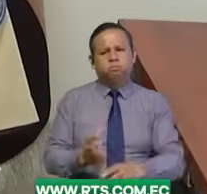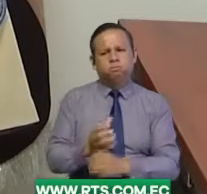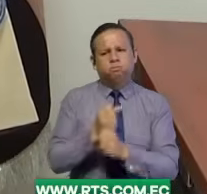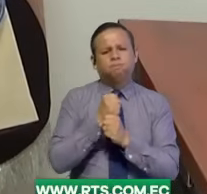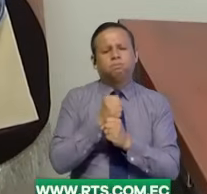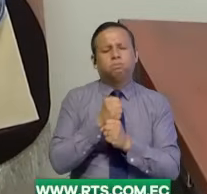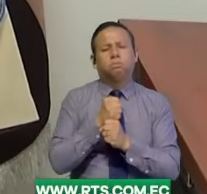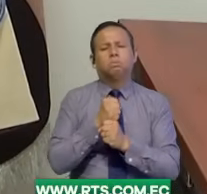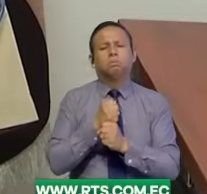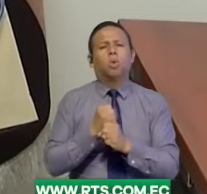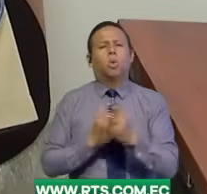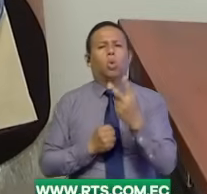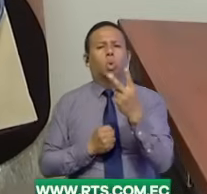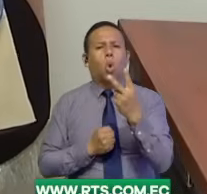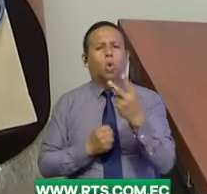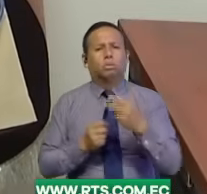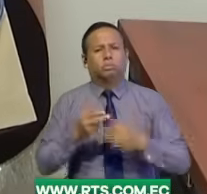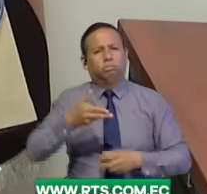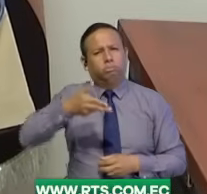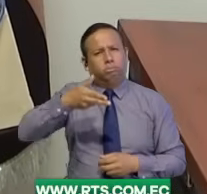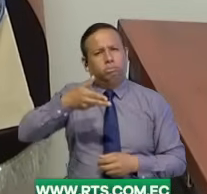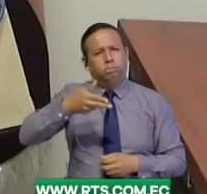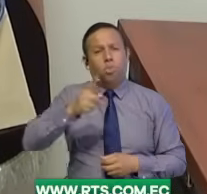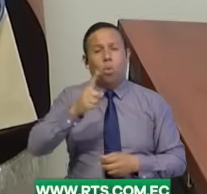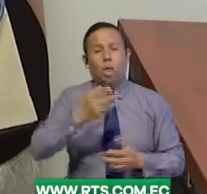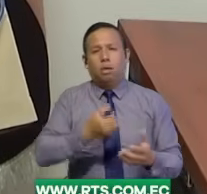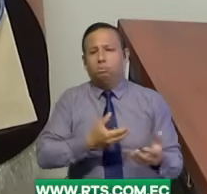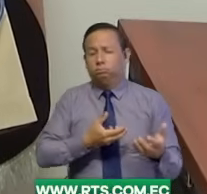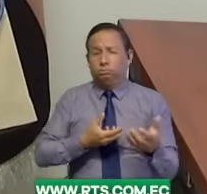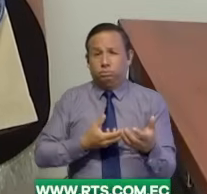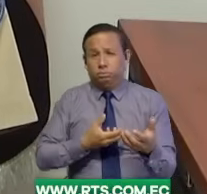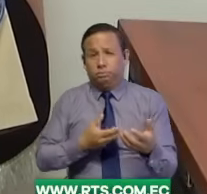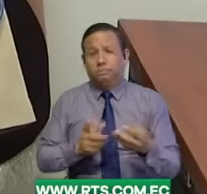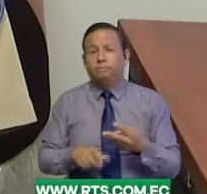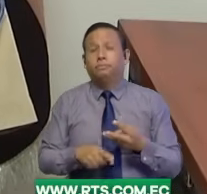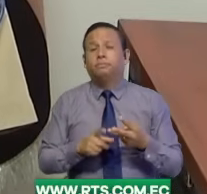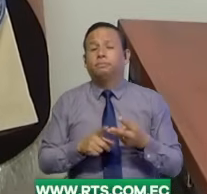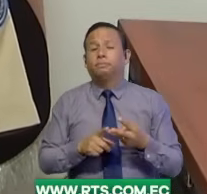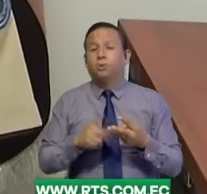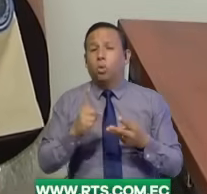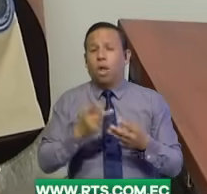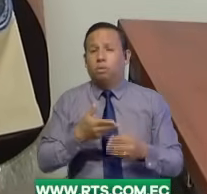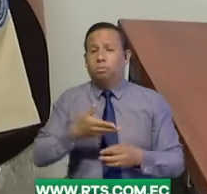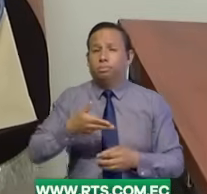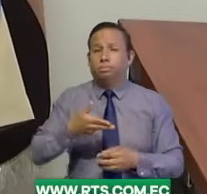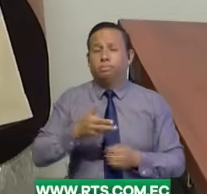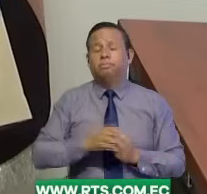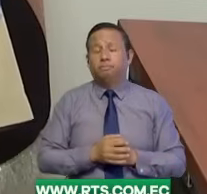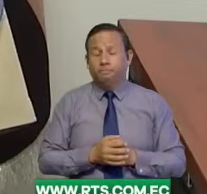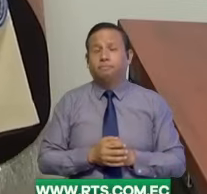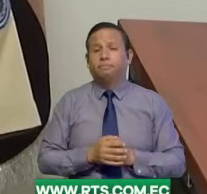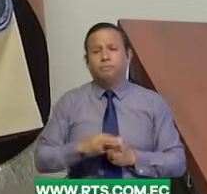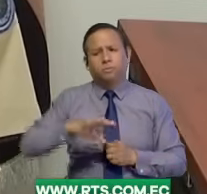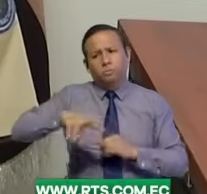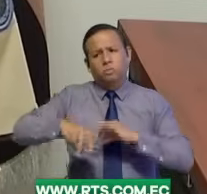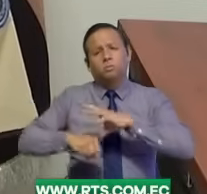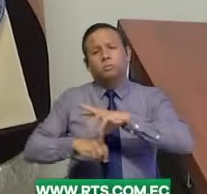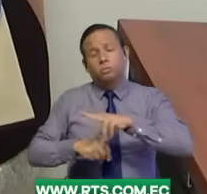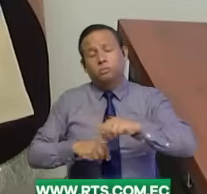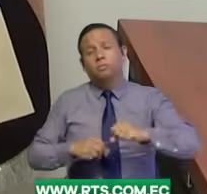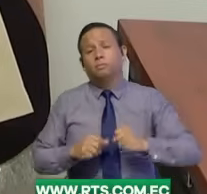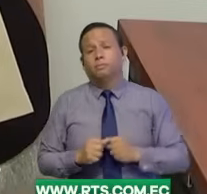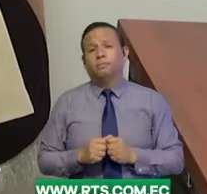de fuego, una subametralladora y una arma corta de 9 milímetros, calibre 9